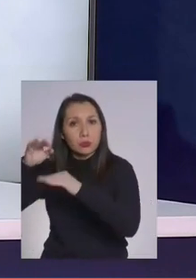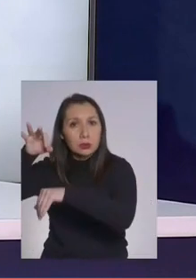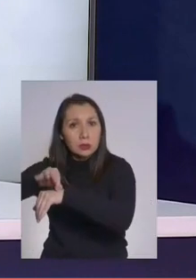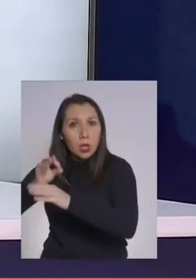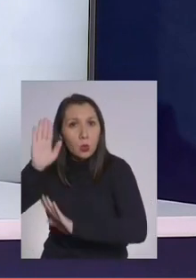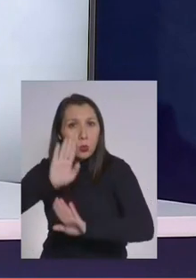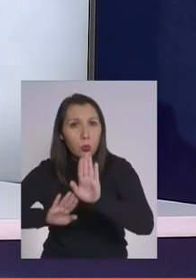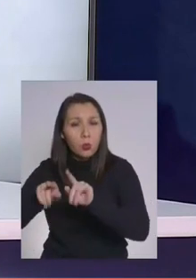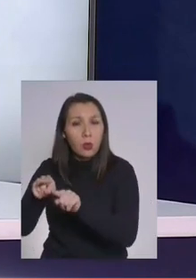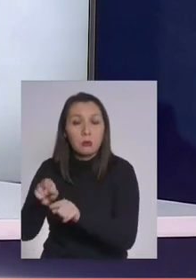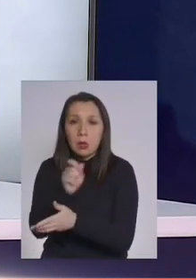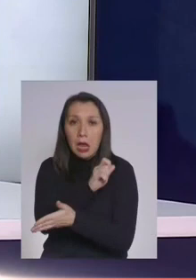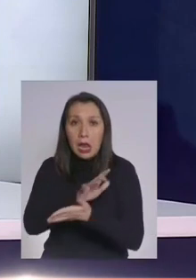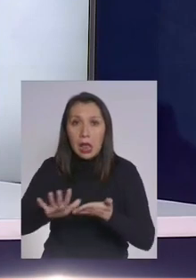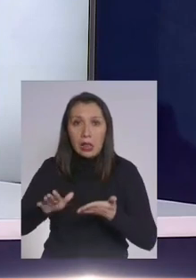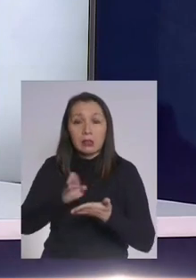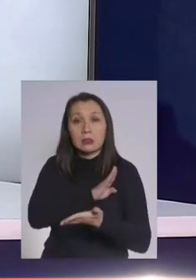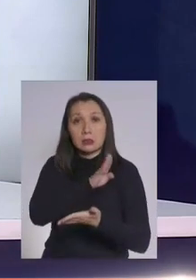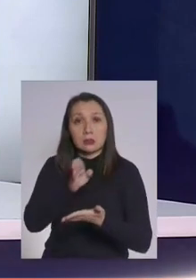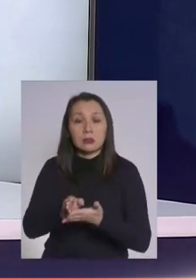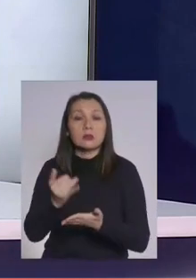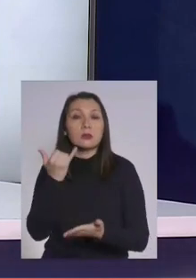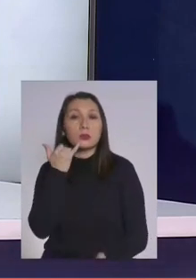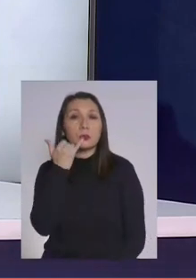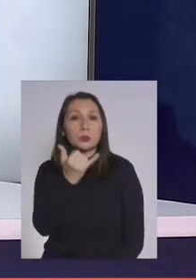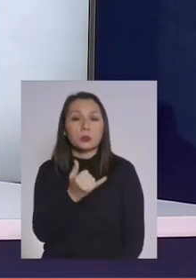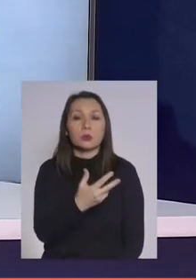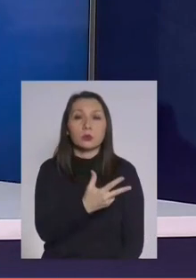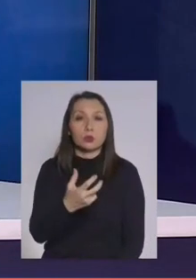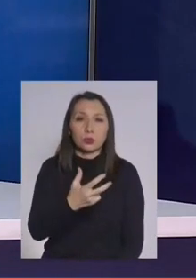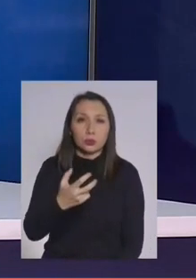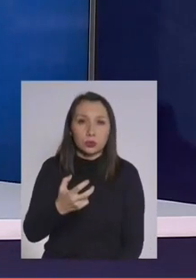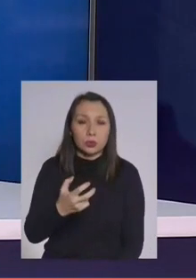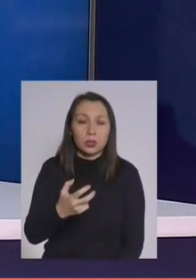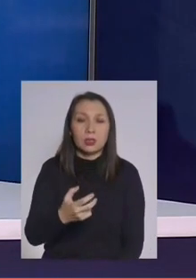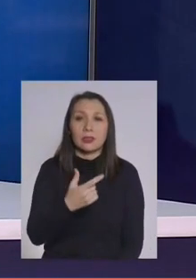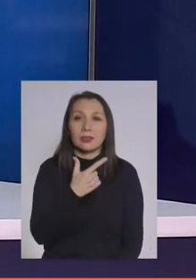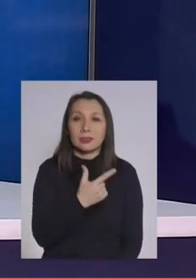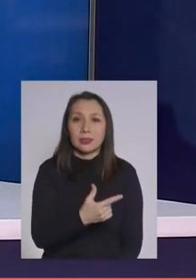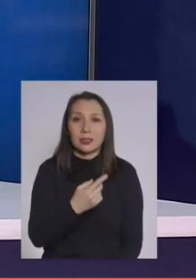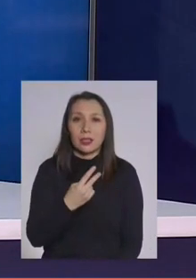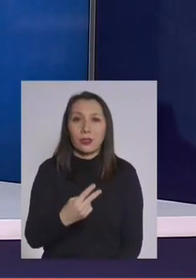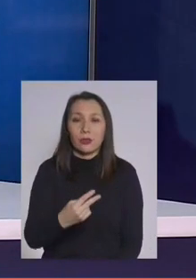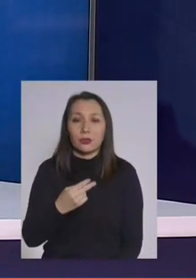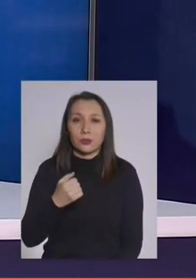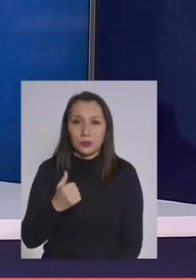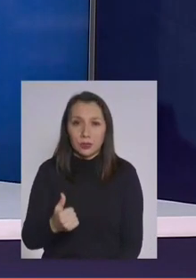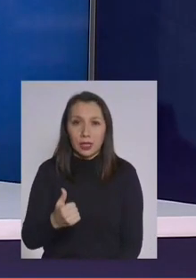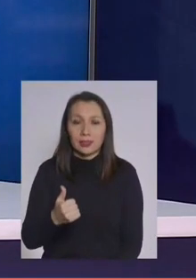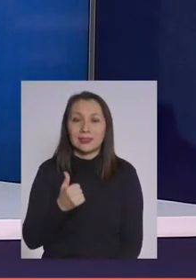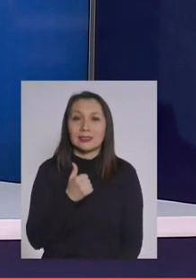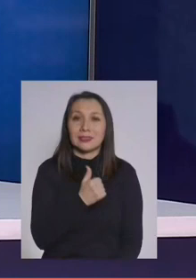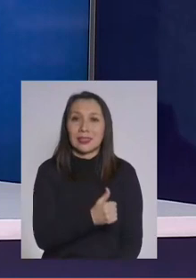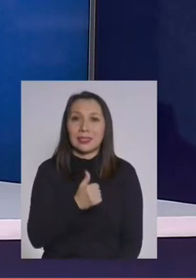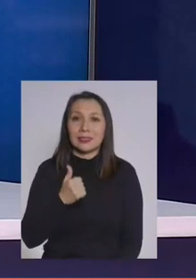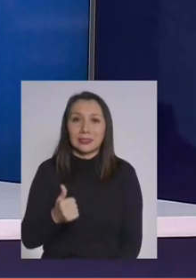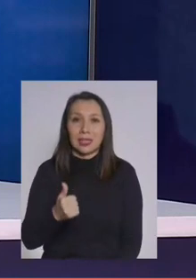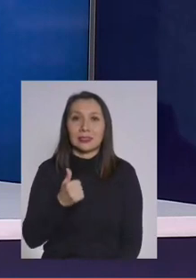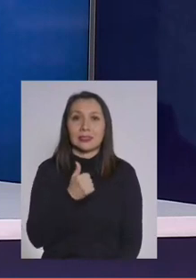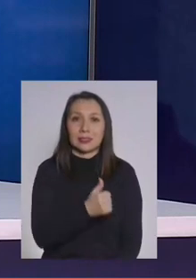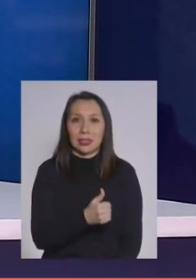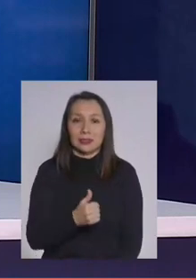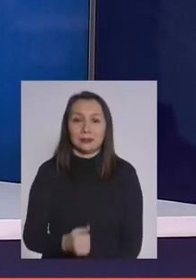tienen son gratuitas el teléfono es el 807 2 6 6 6